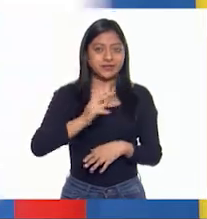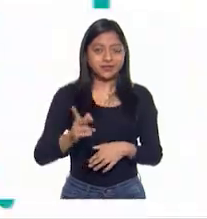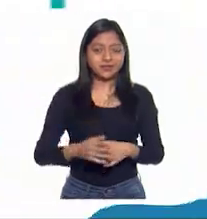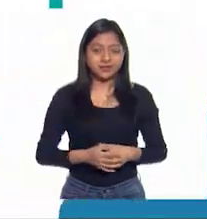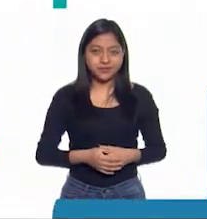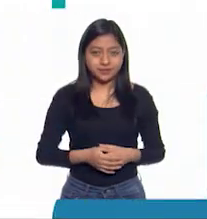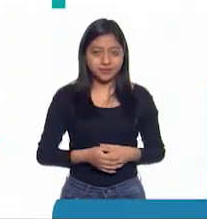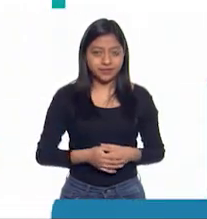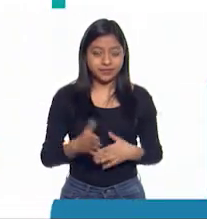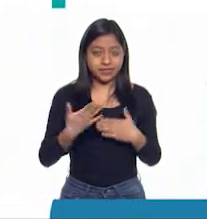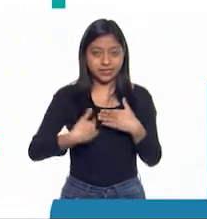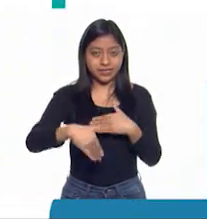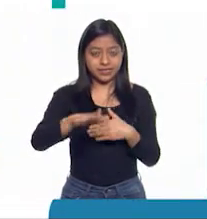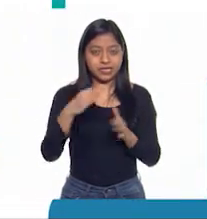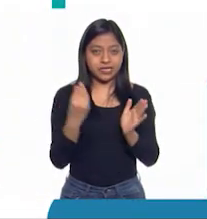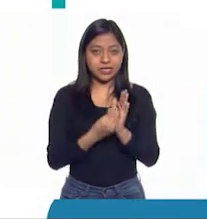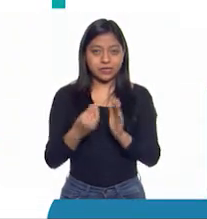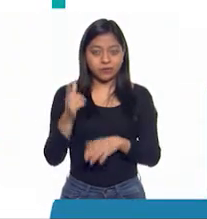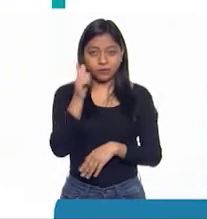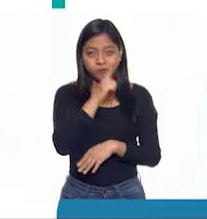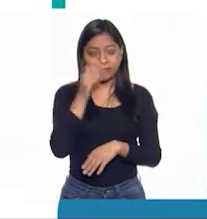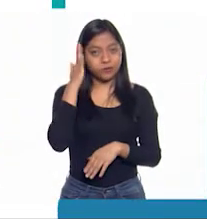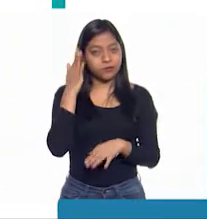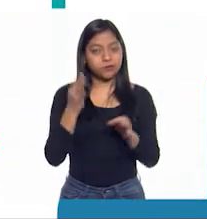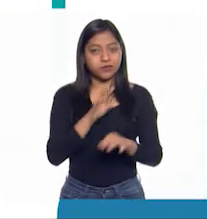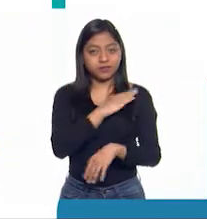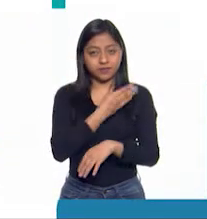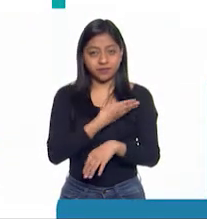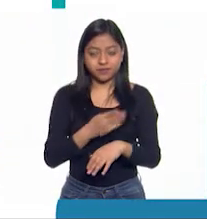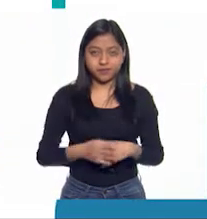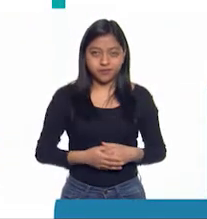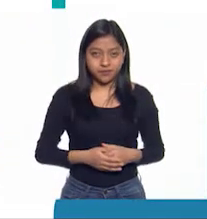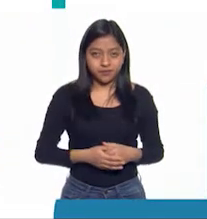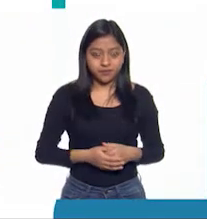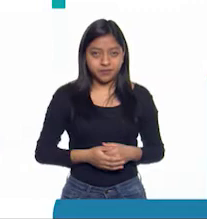nosotros. A continuación, Lengua Materna.